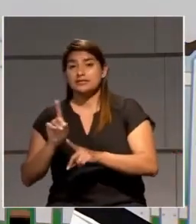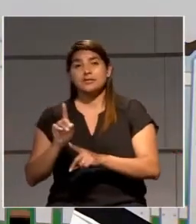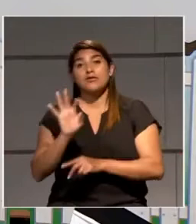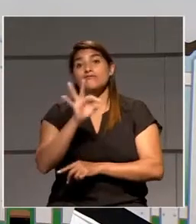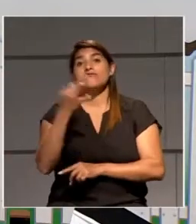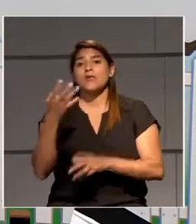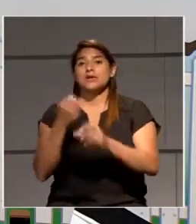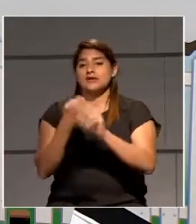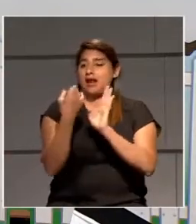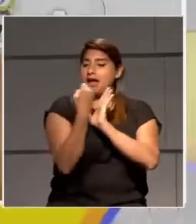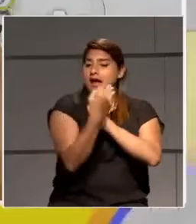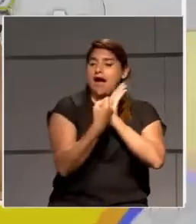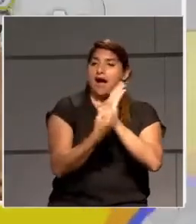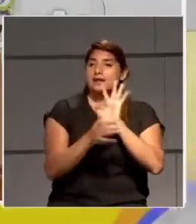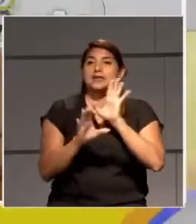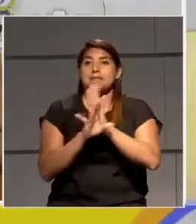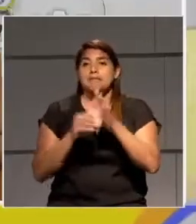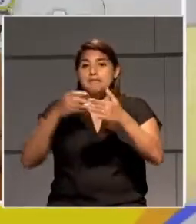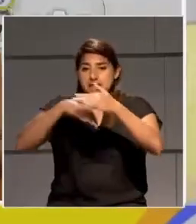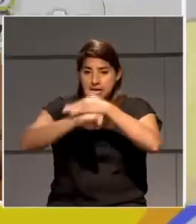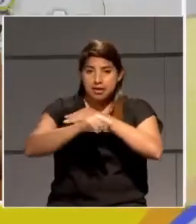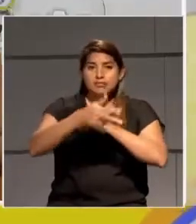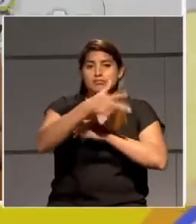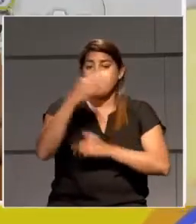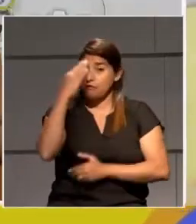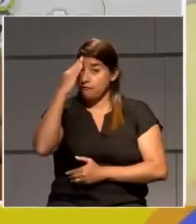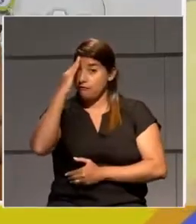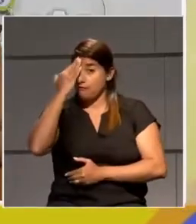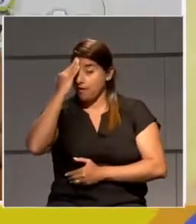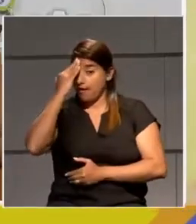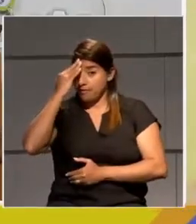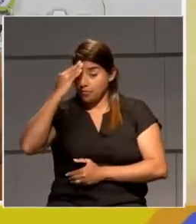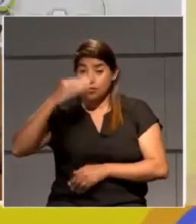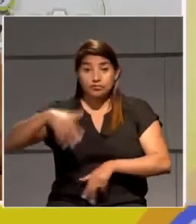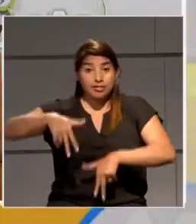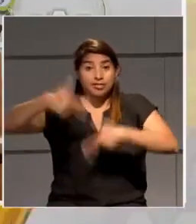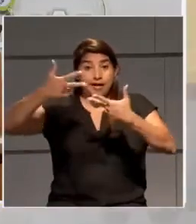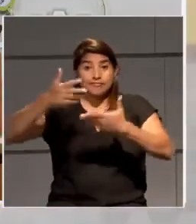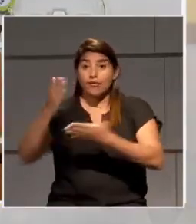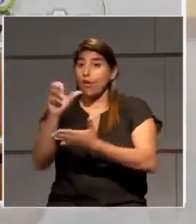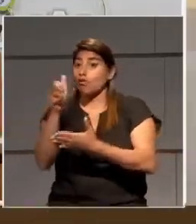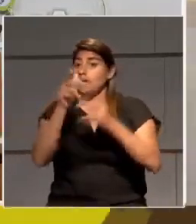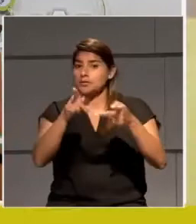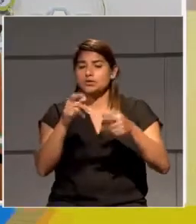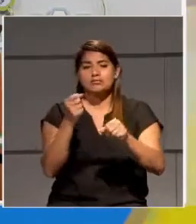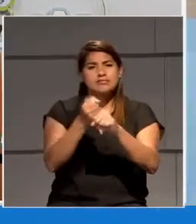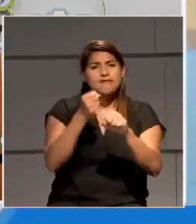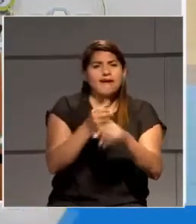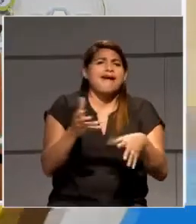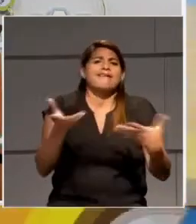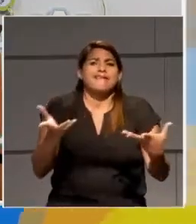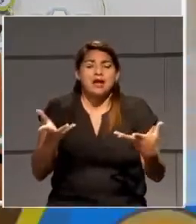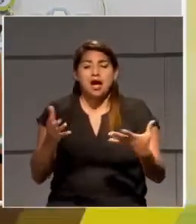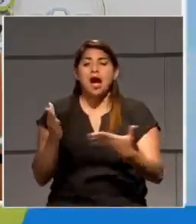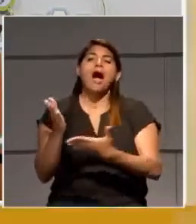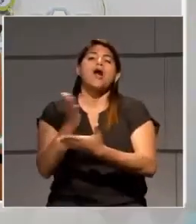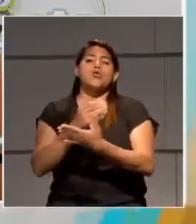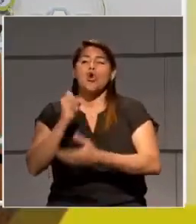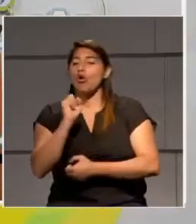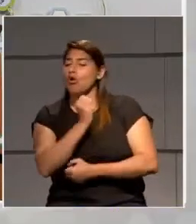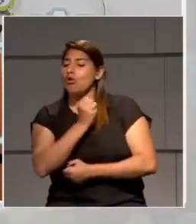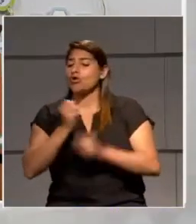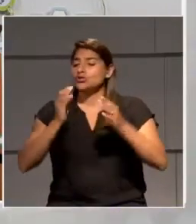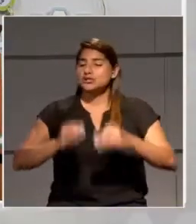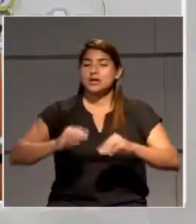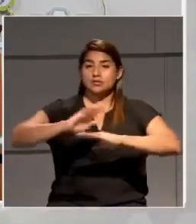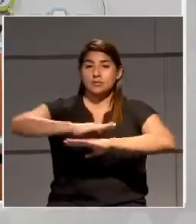de hacer arte. La hemos disfrutado a través de transmisiones de Facebook y también muchas personas ya están haciendo algunos